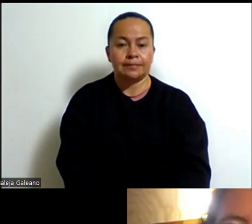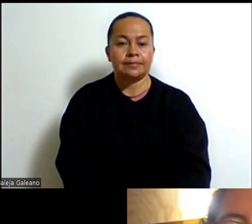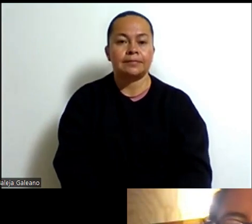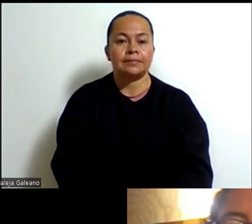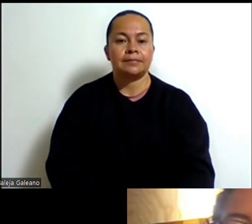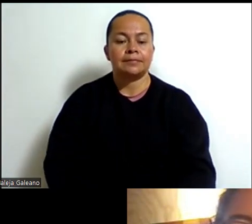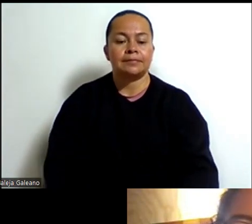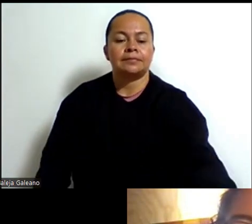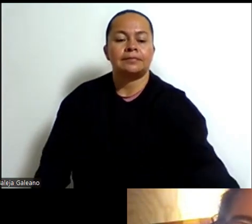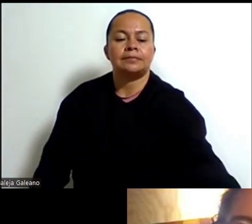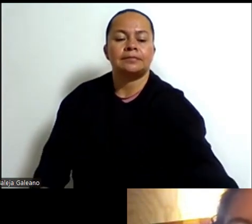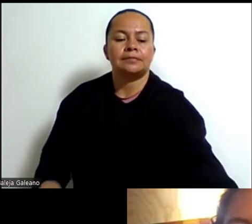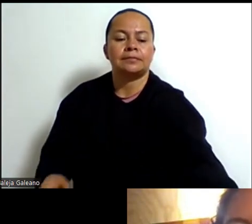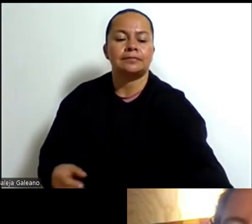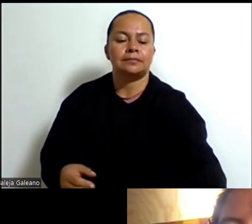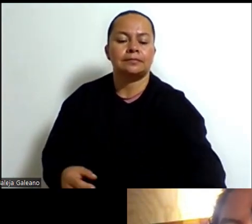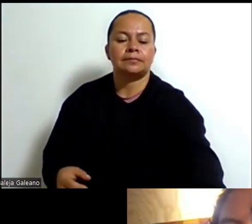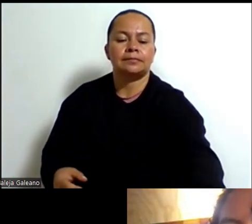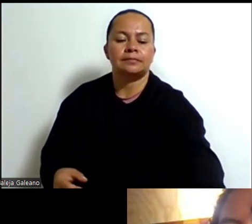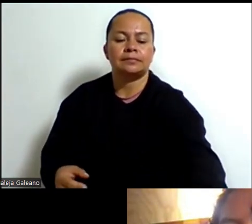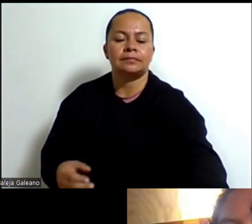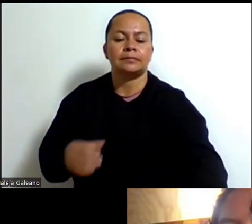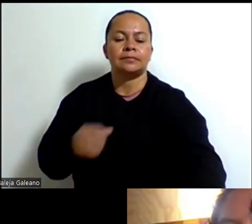fuerte sobre